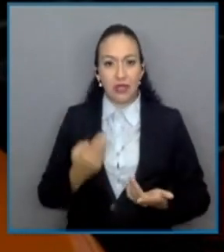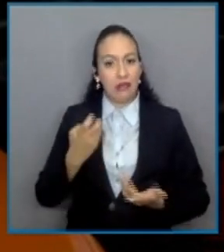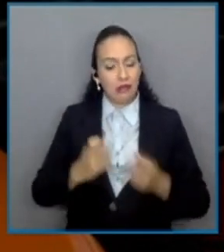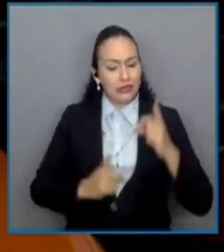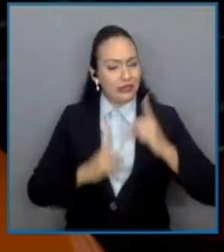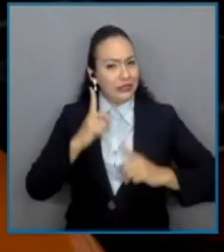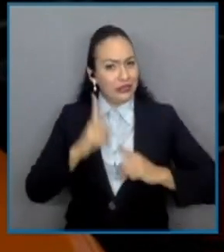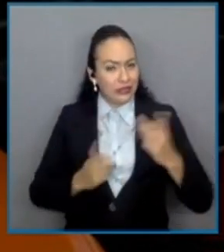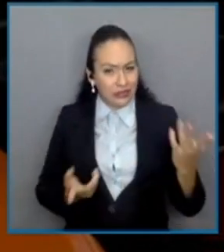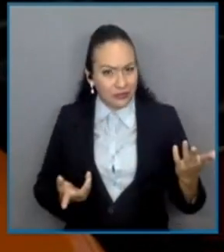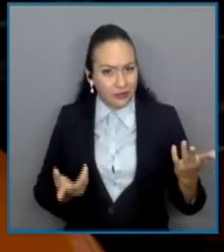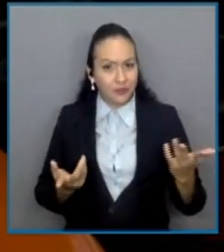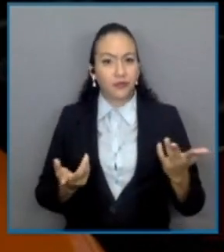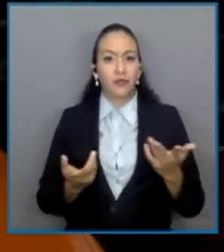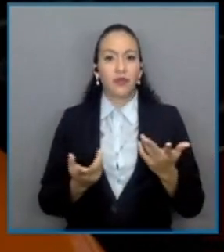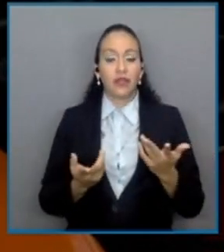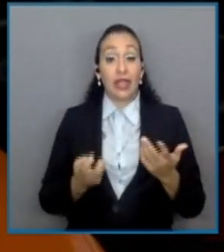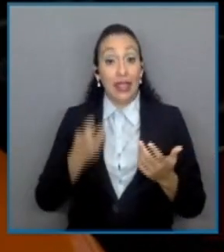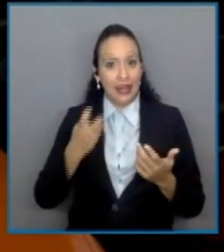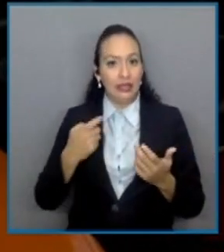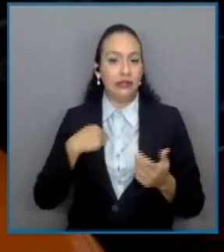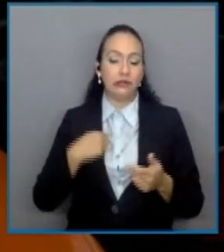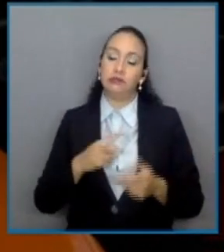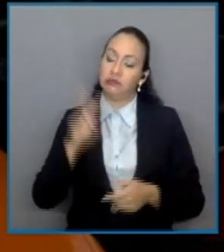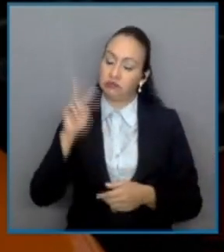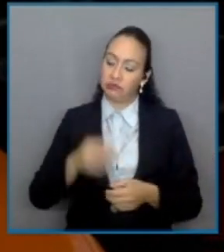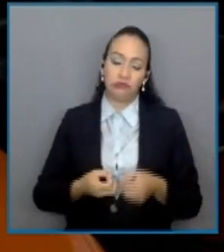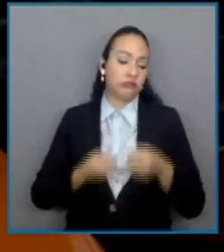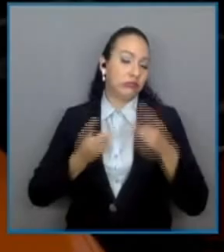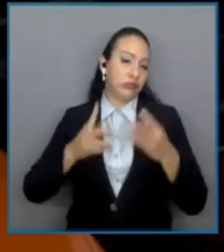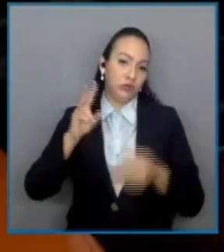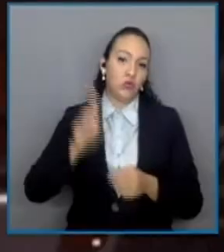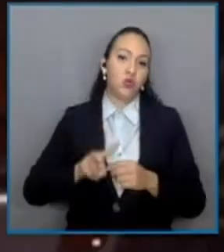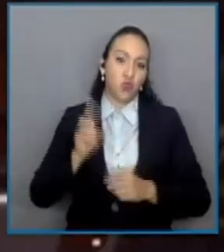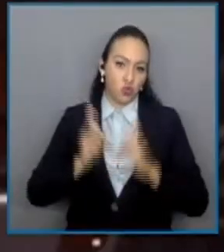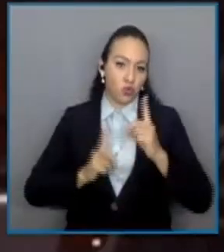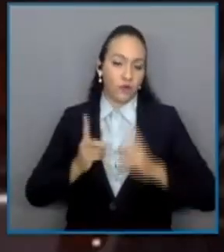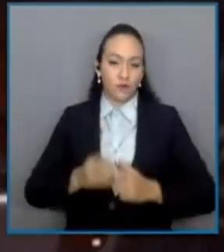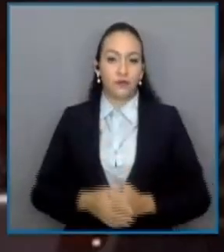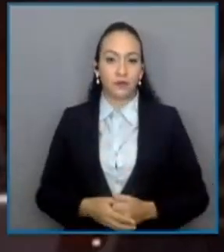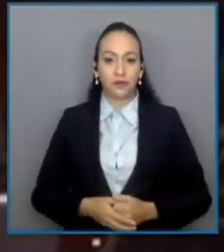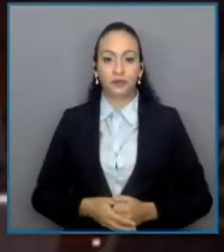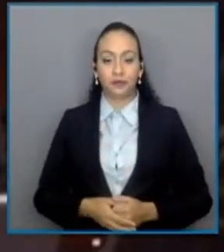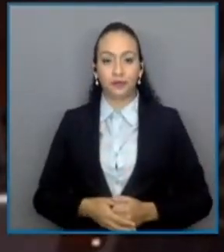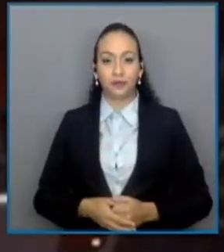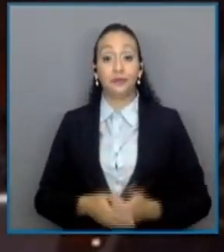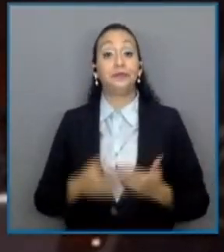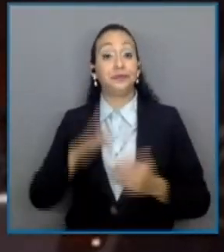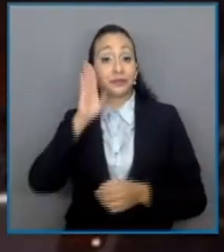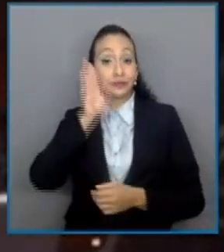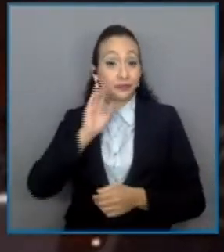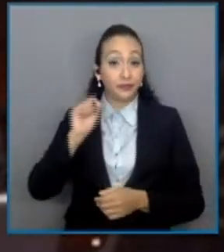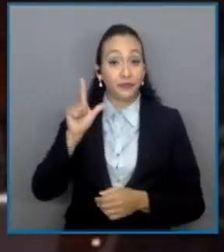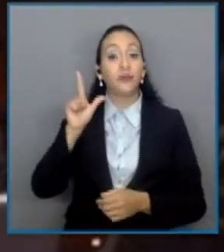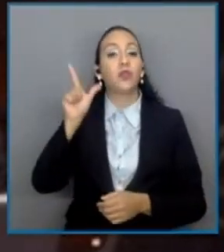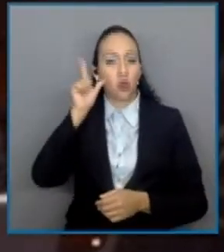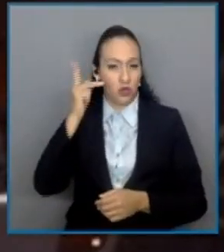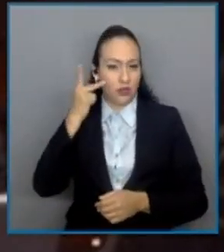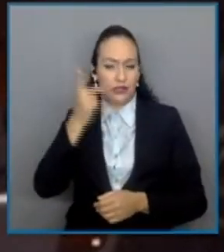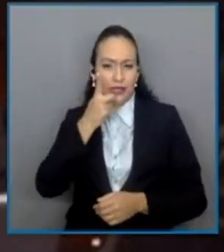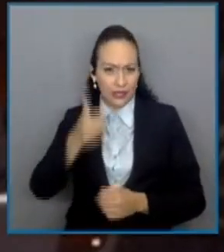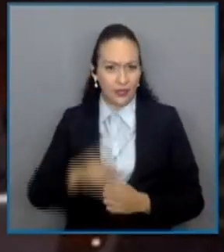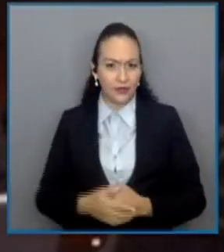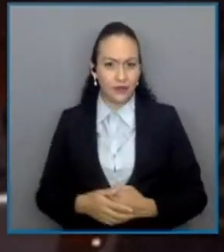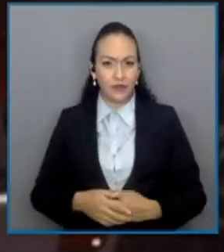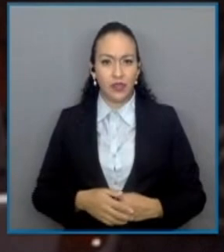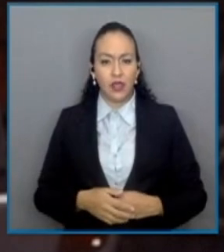Incertidumbre es la palabra de esta reforma. La ministra presidenta aseguró que no se puede generalizar sobre la